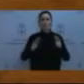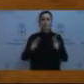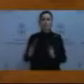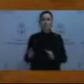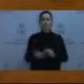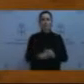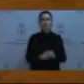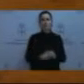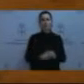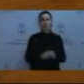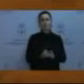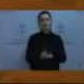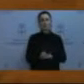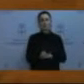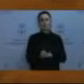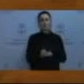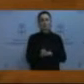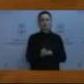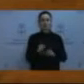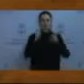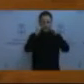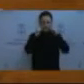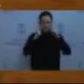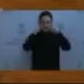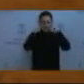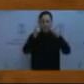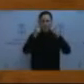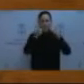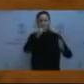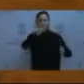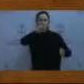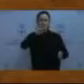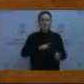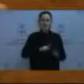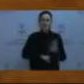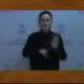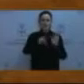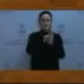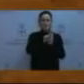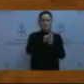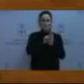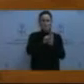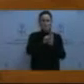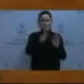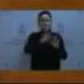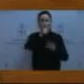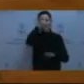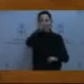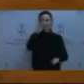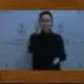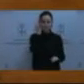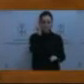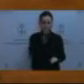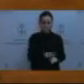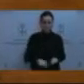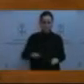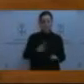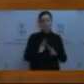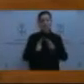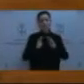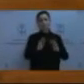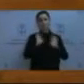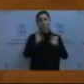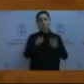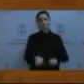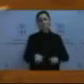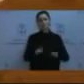han llevado a la práctica y han intentado hacer por todos los medios que esta ley llegue a los hombres y mujeres de la zona rural de